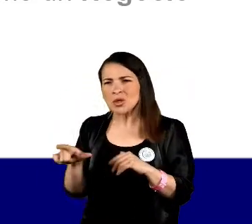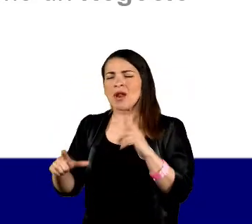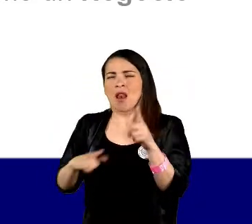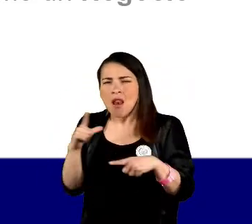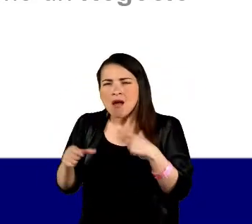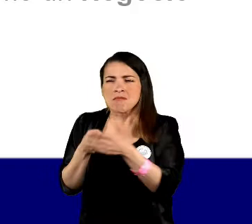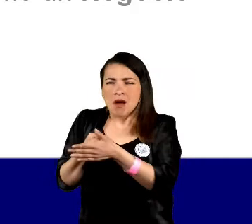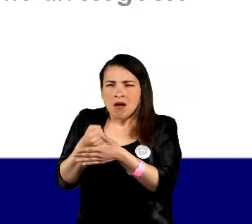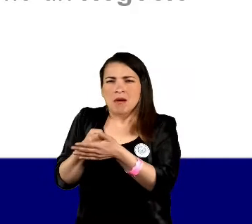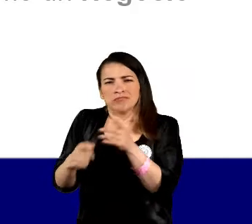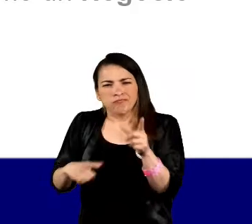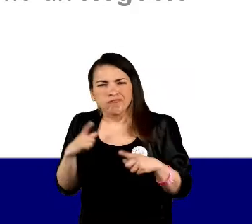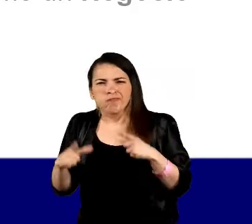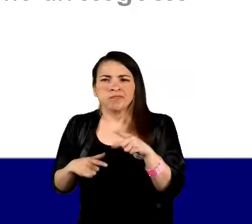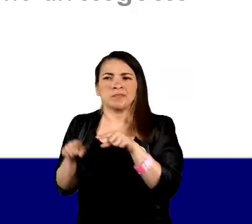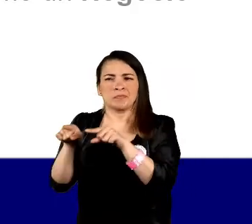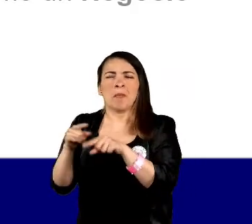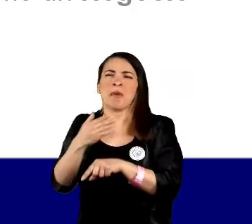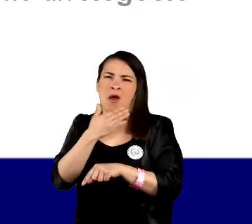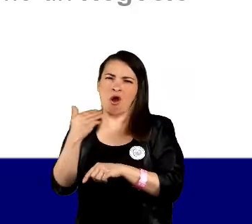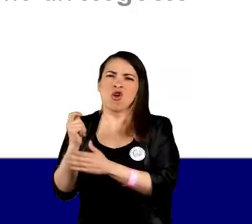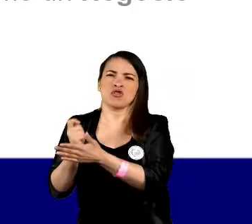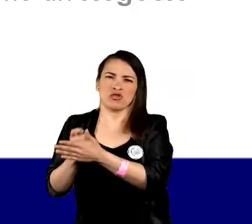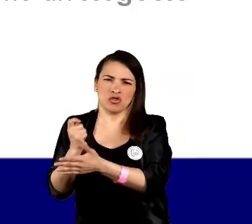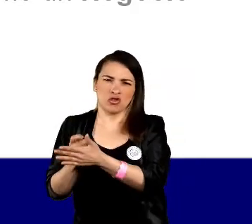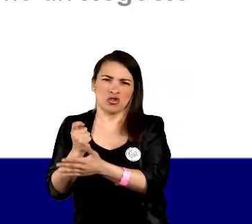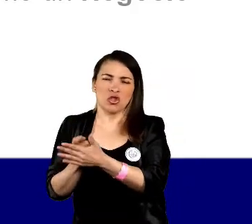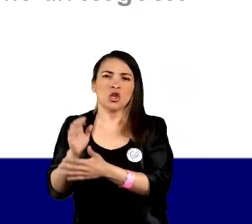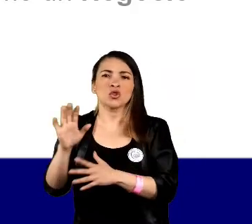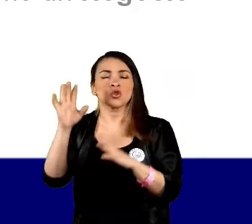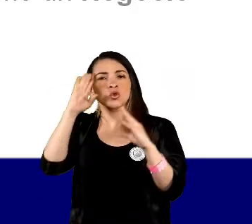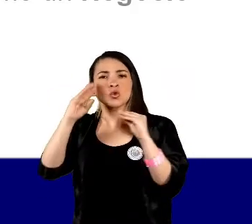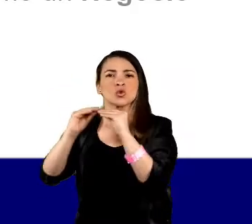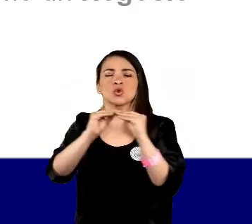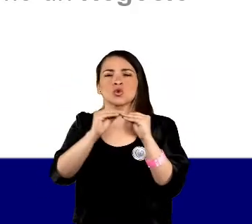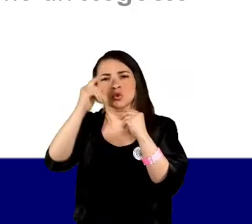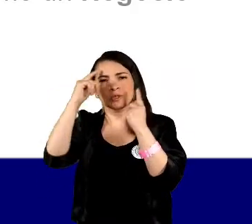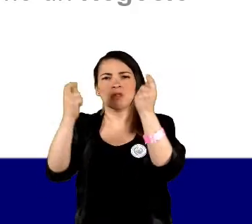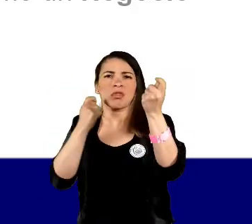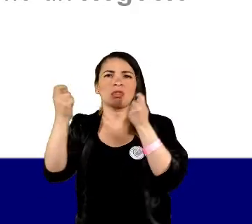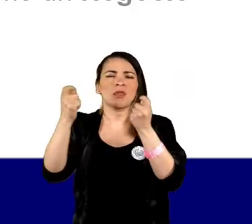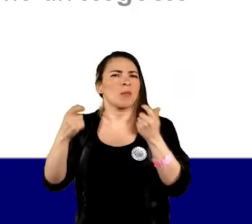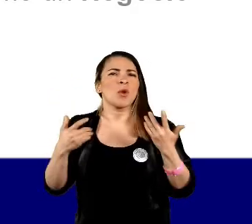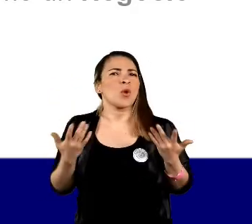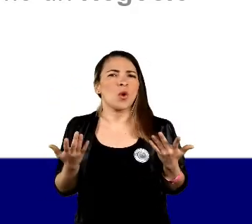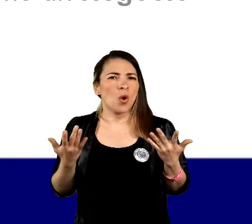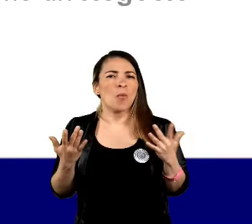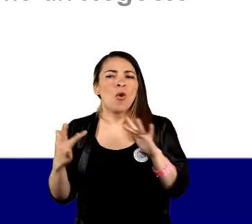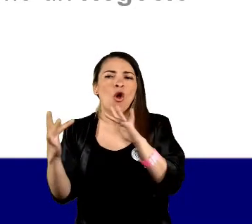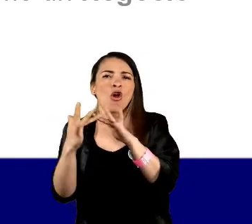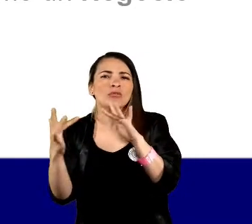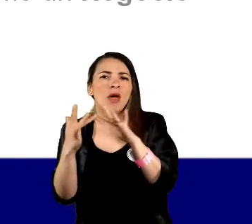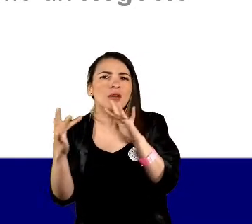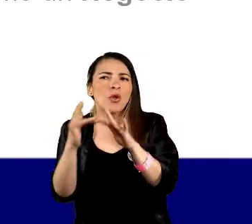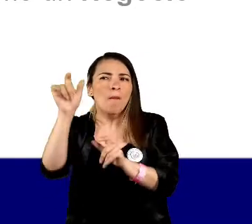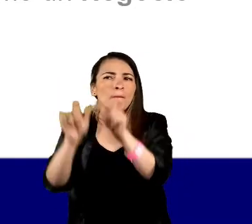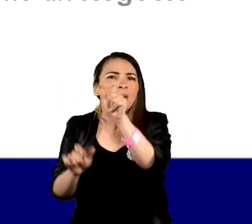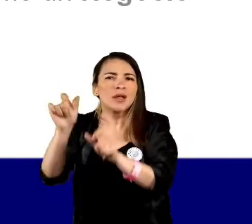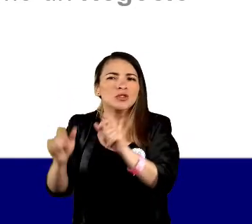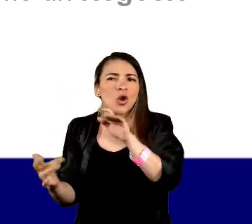está generar alianzas estratégicas a través de qué de los contactos que